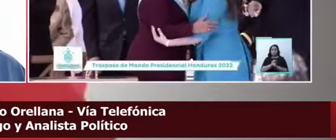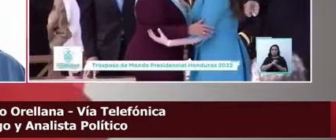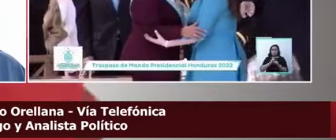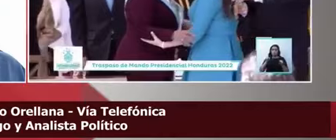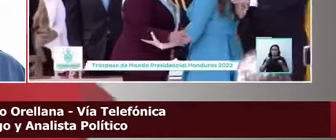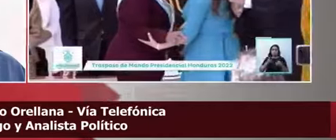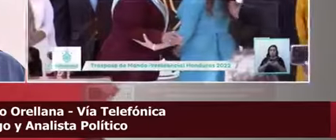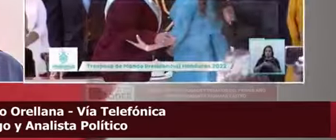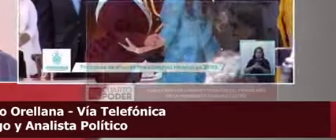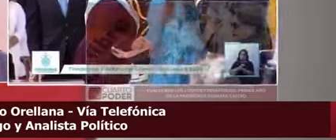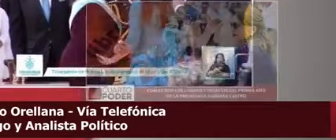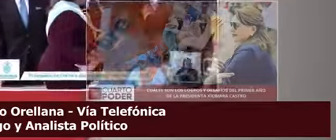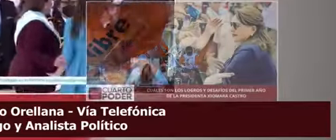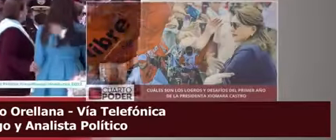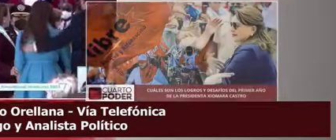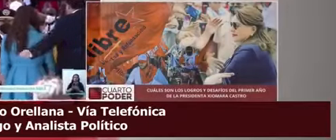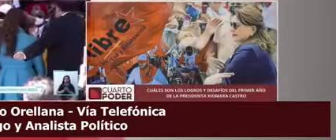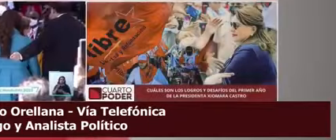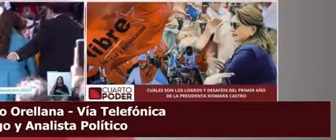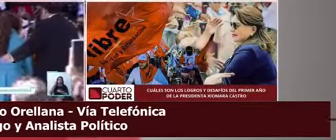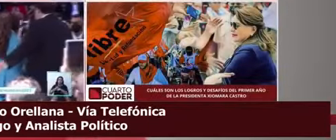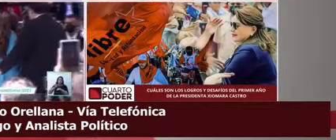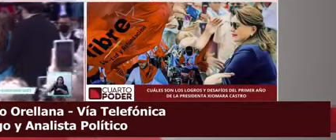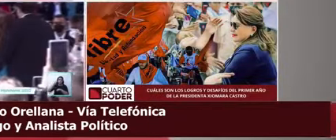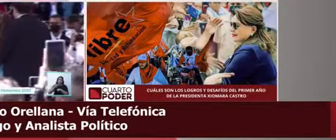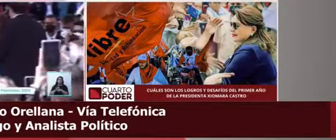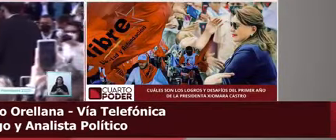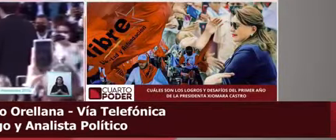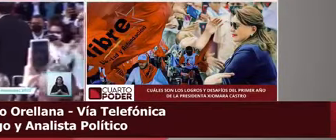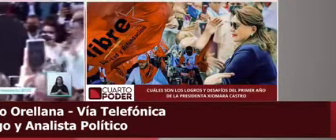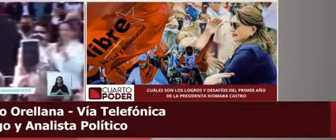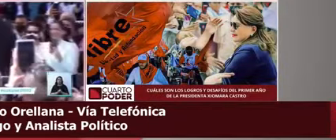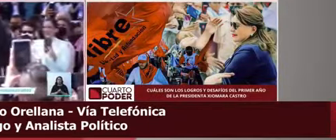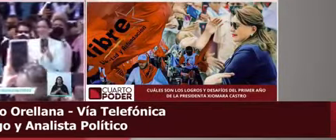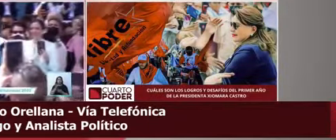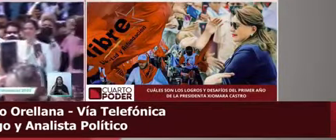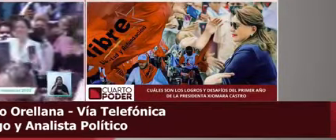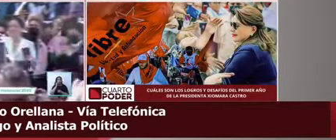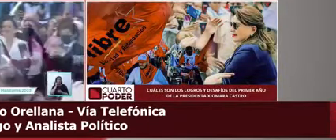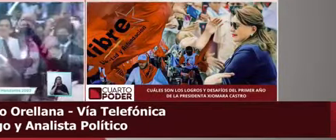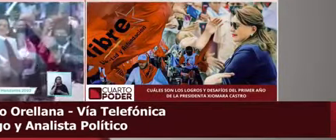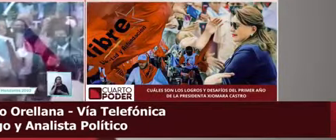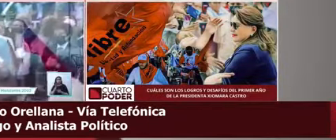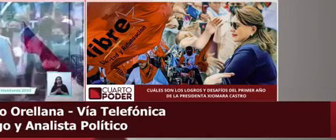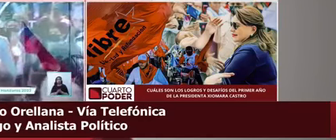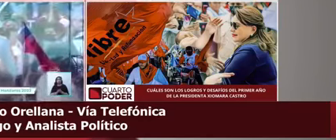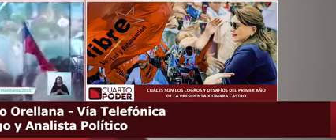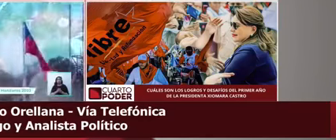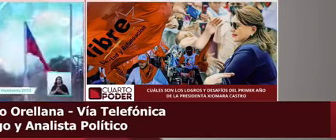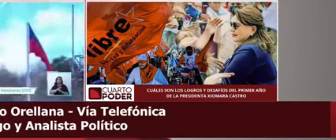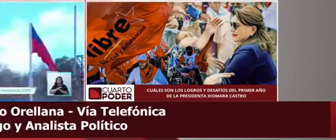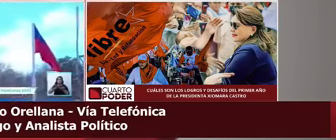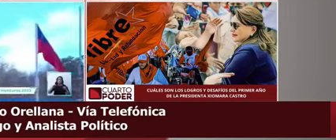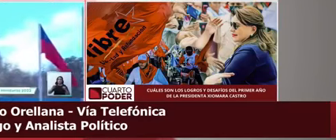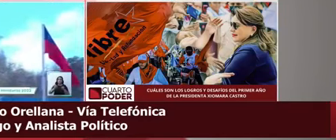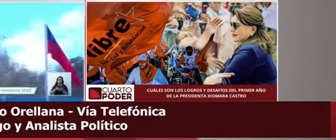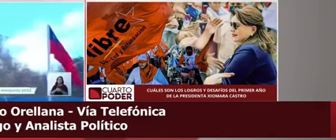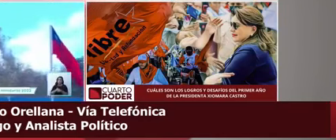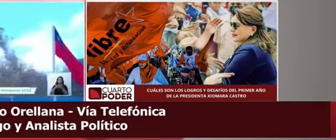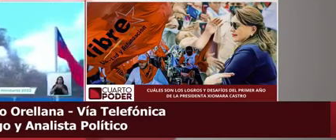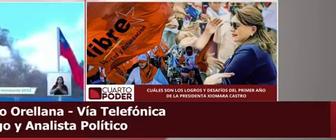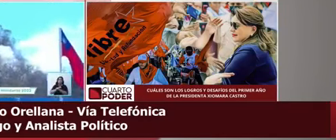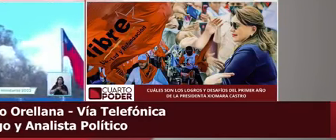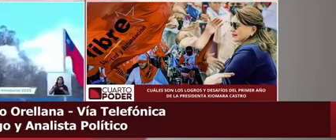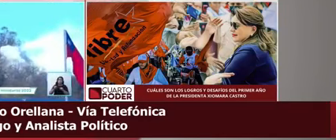mismos reparticiones o que el Estado es el botín, entonces estás equivocado, porque nunca vamos a lograr recuperar